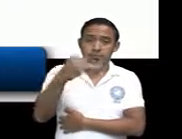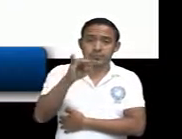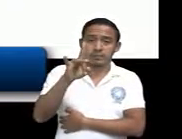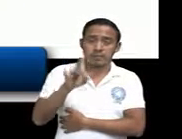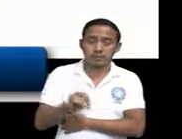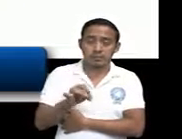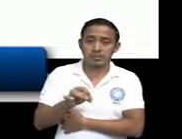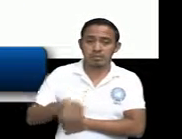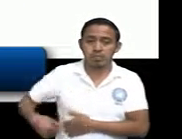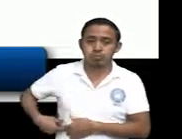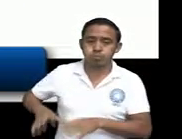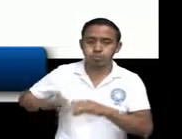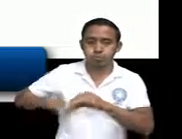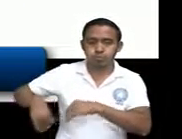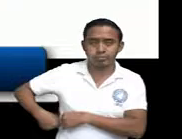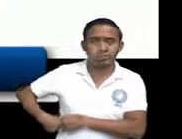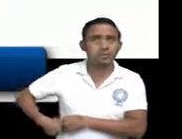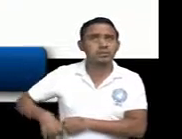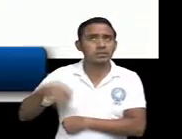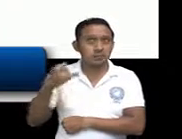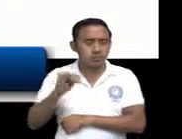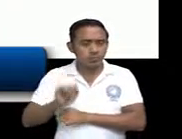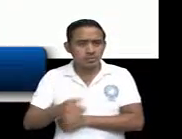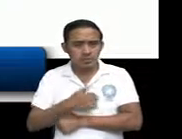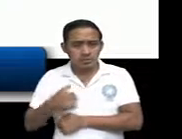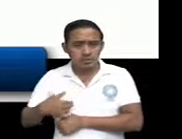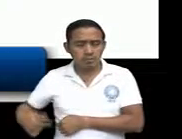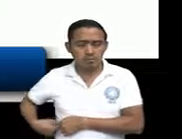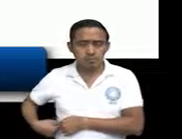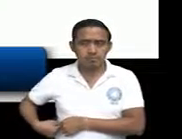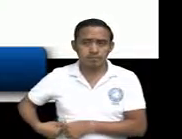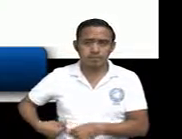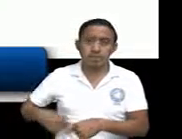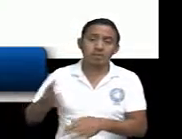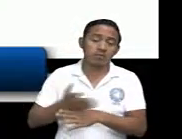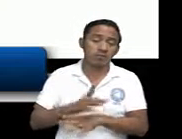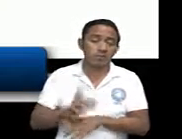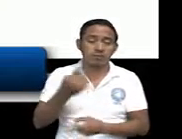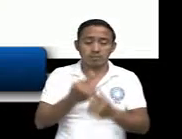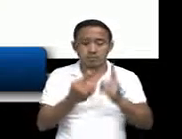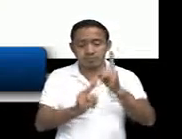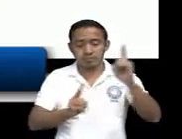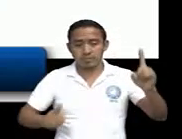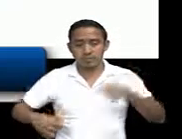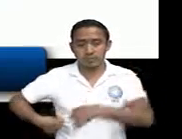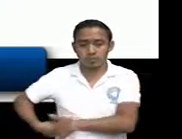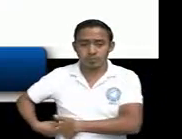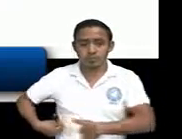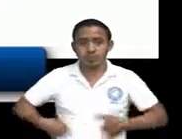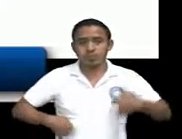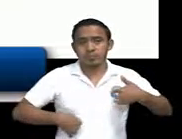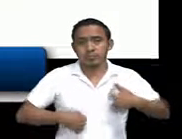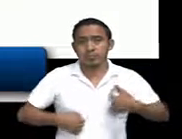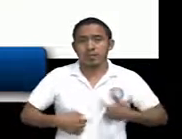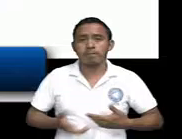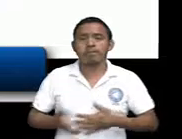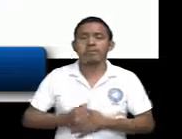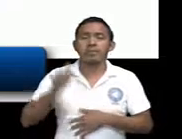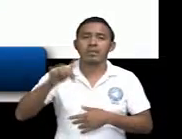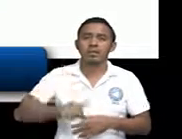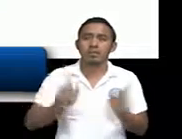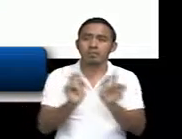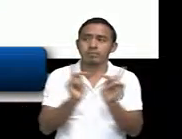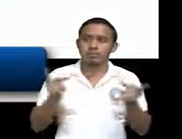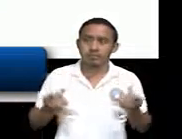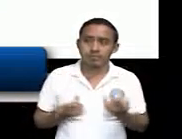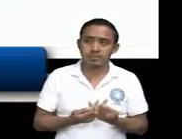tal, no en primera instancia. Hay distintos niveles de hígado graso. La gran mayoría de nuestro pueblo, pues que es algo que